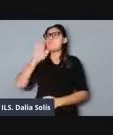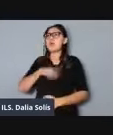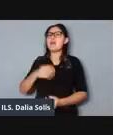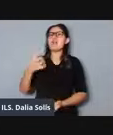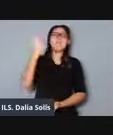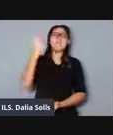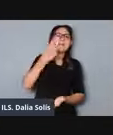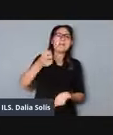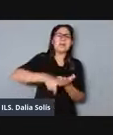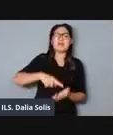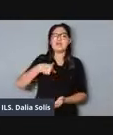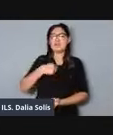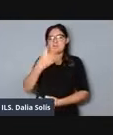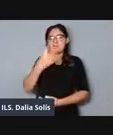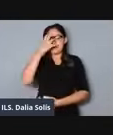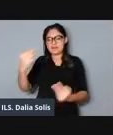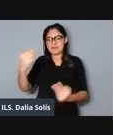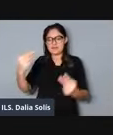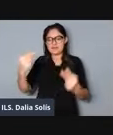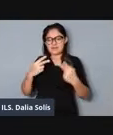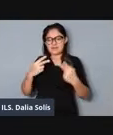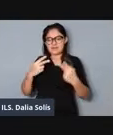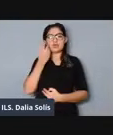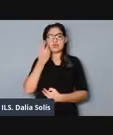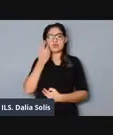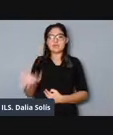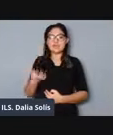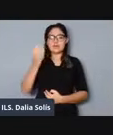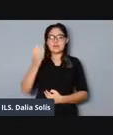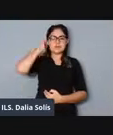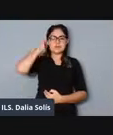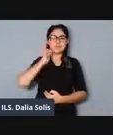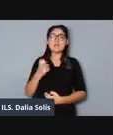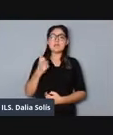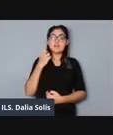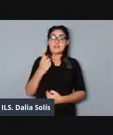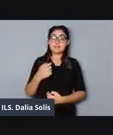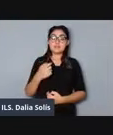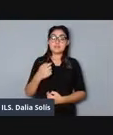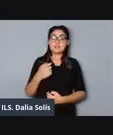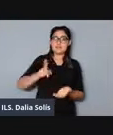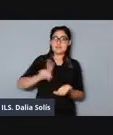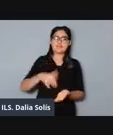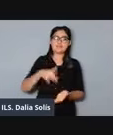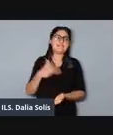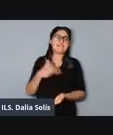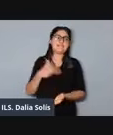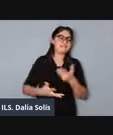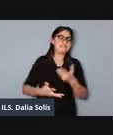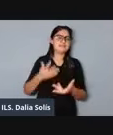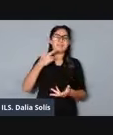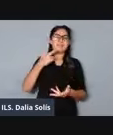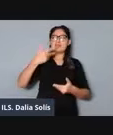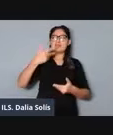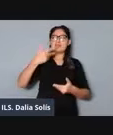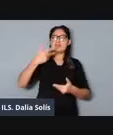que yo quiero es que se vayan de mi vida, aislarme, estar sola o solo, y por eso también me puedo